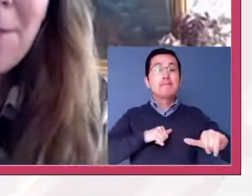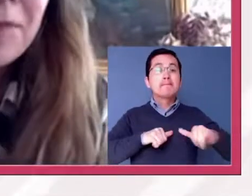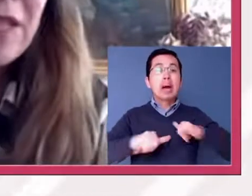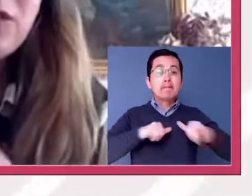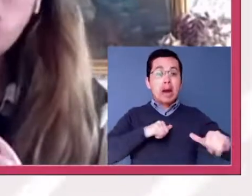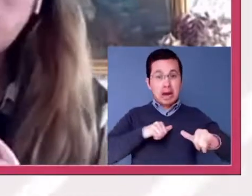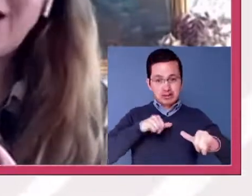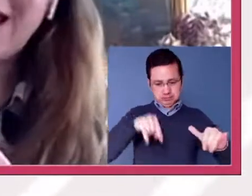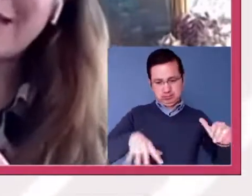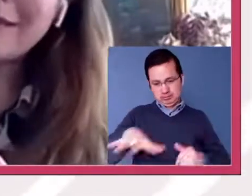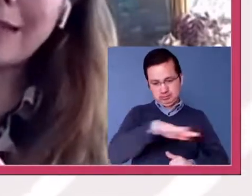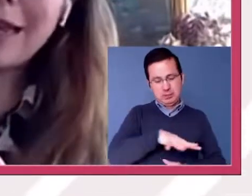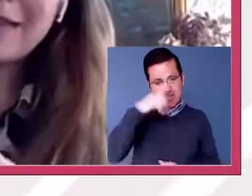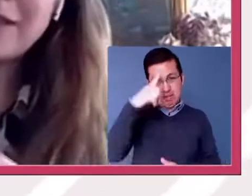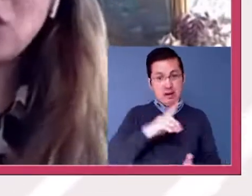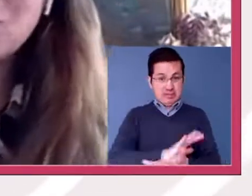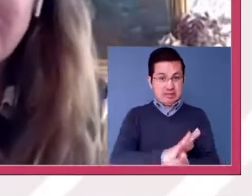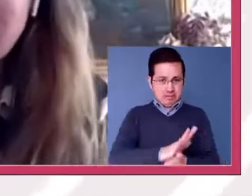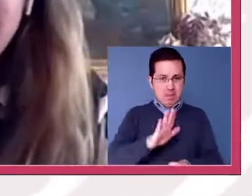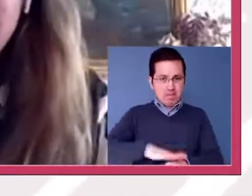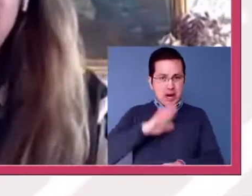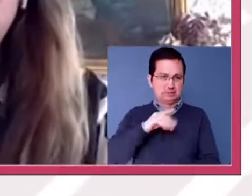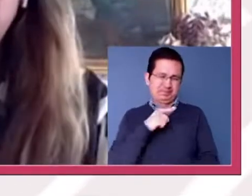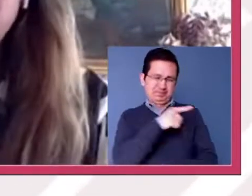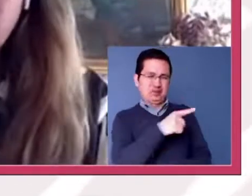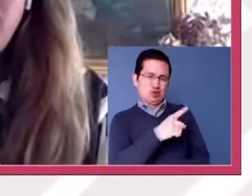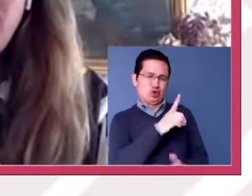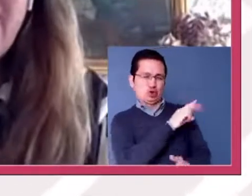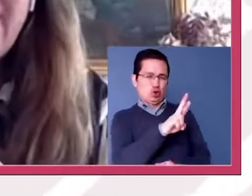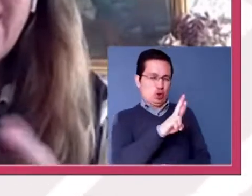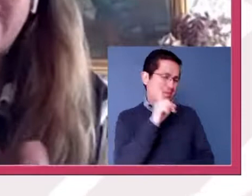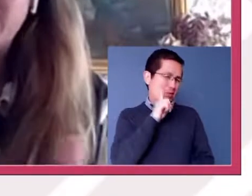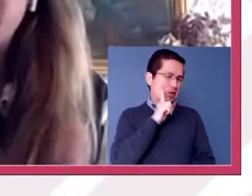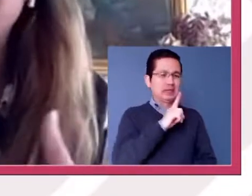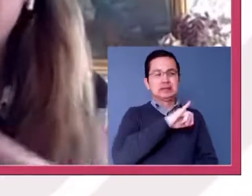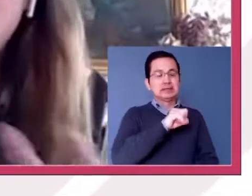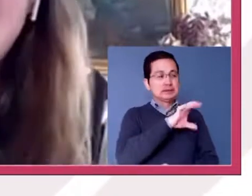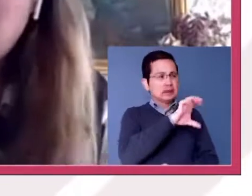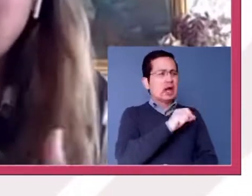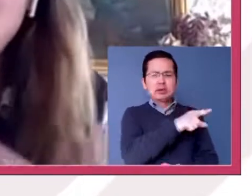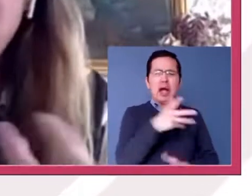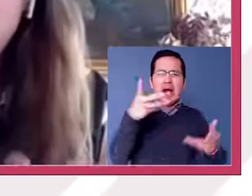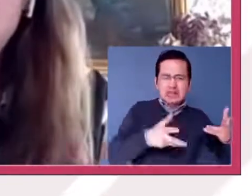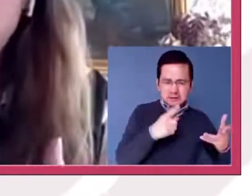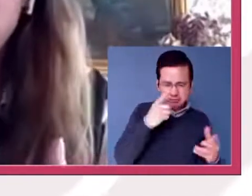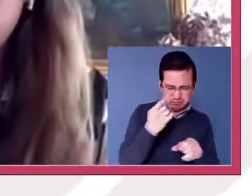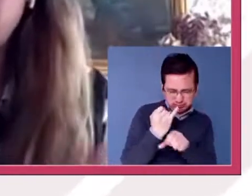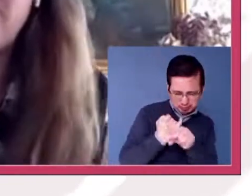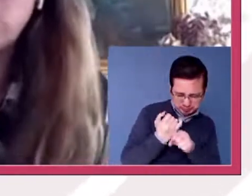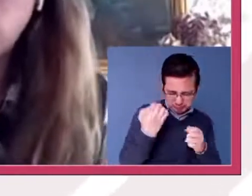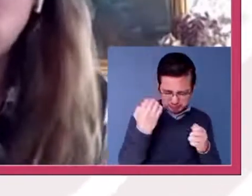Aznar, se hizo un análisis de la EDIS 2017 para entender